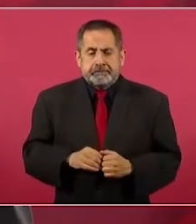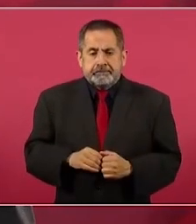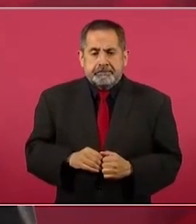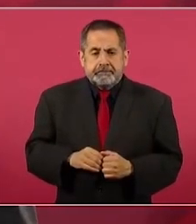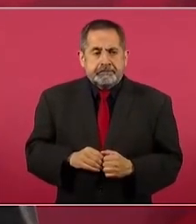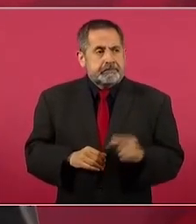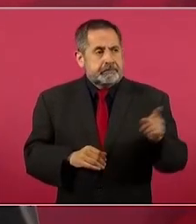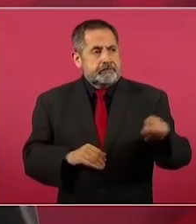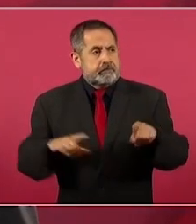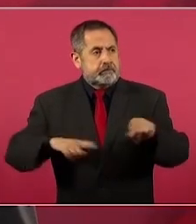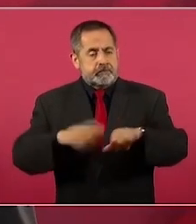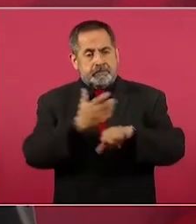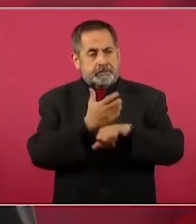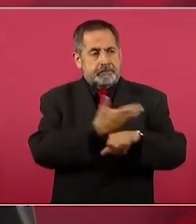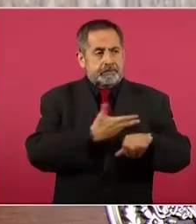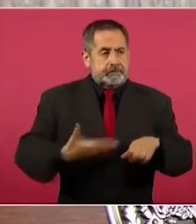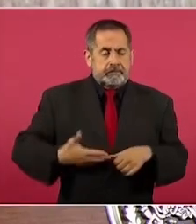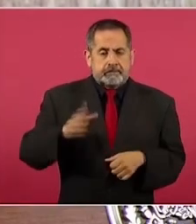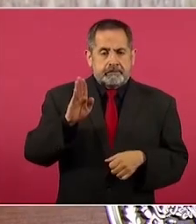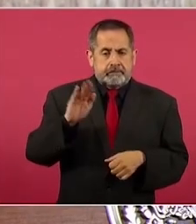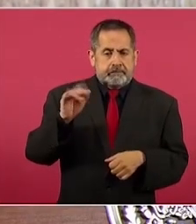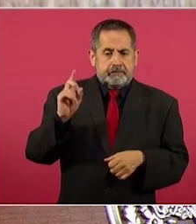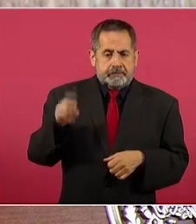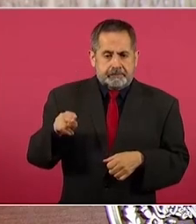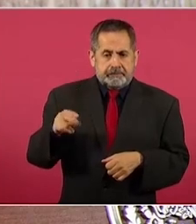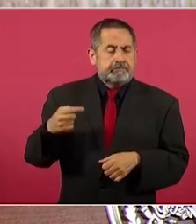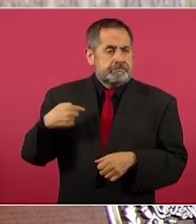con el gobierno del presidente Biden.